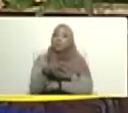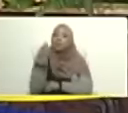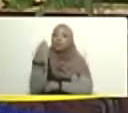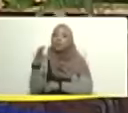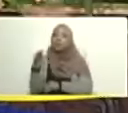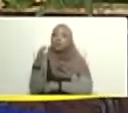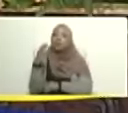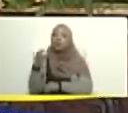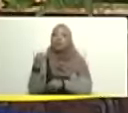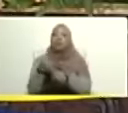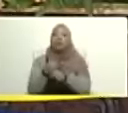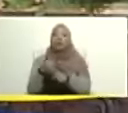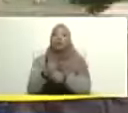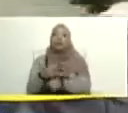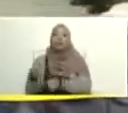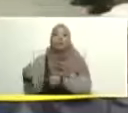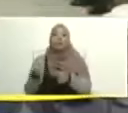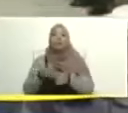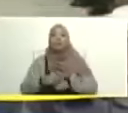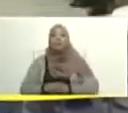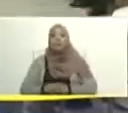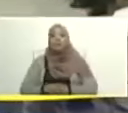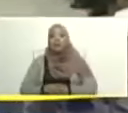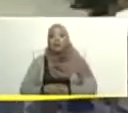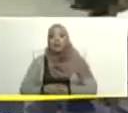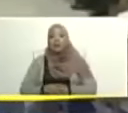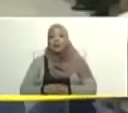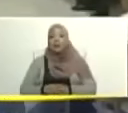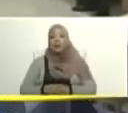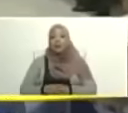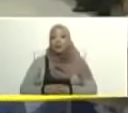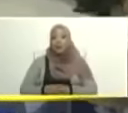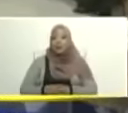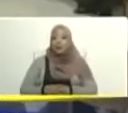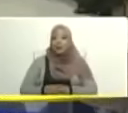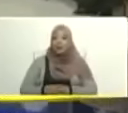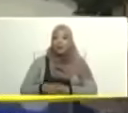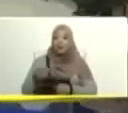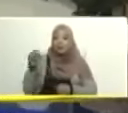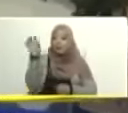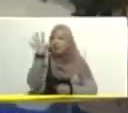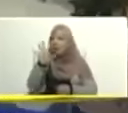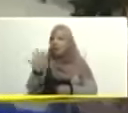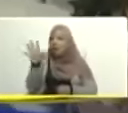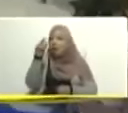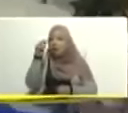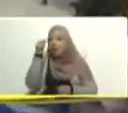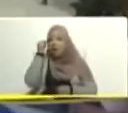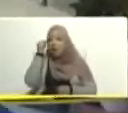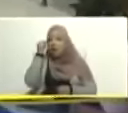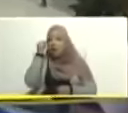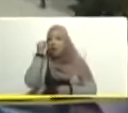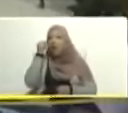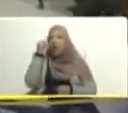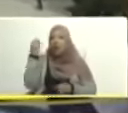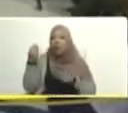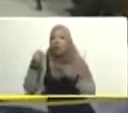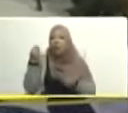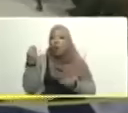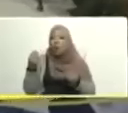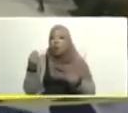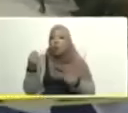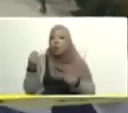Colombia, quizás pasando por Cali hacia Asia, la seguridad energética de estos